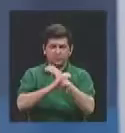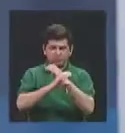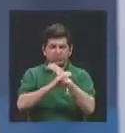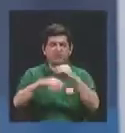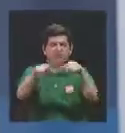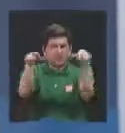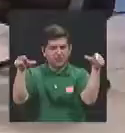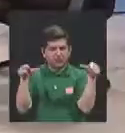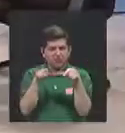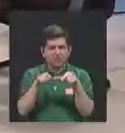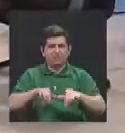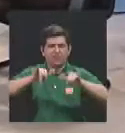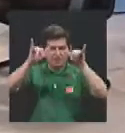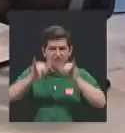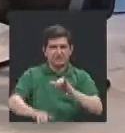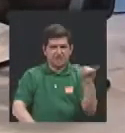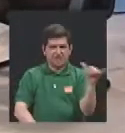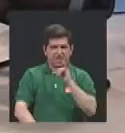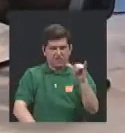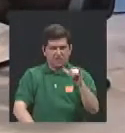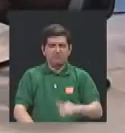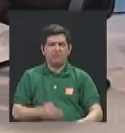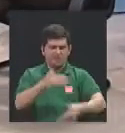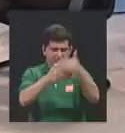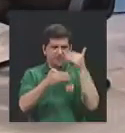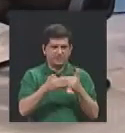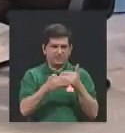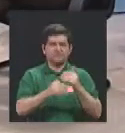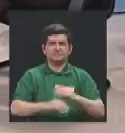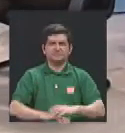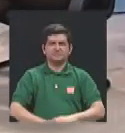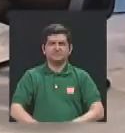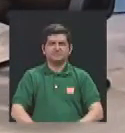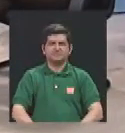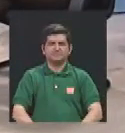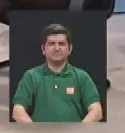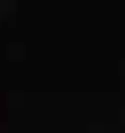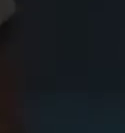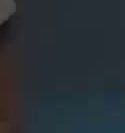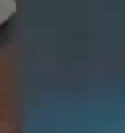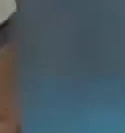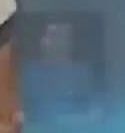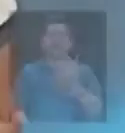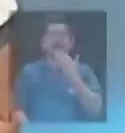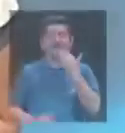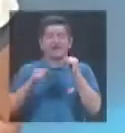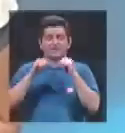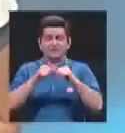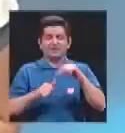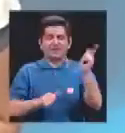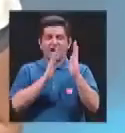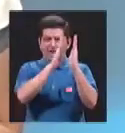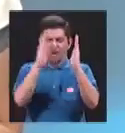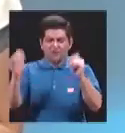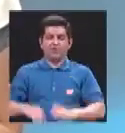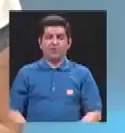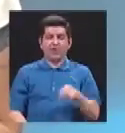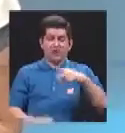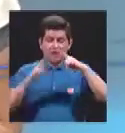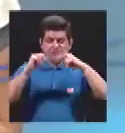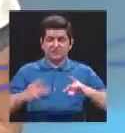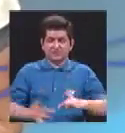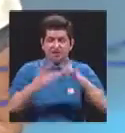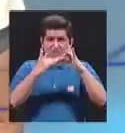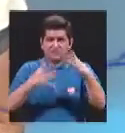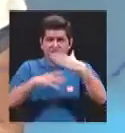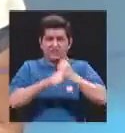eso, todo es para cuidar el lugar, que se quede igual que como estaba uno antes. Gracias por continuar el Lunes de Cinemateca